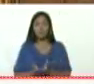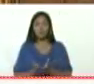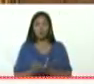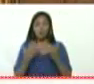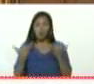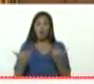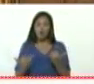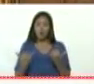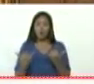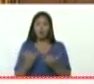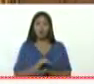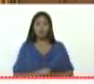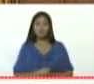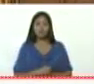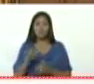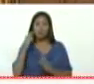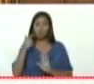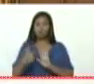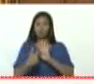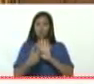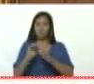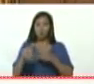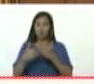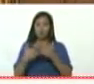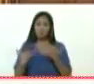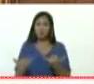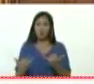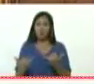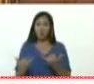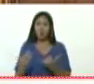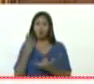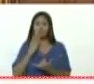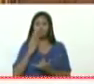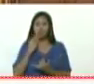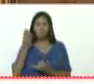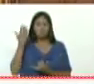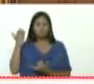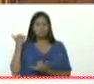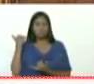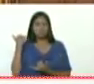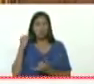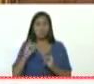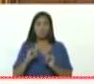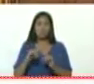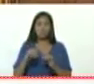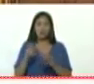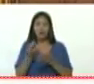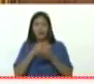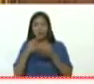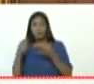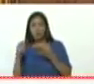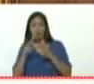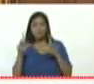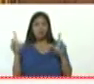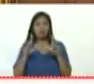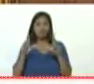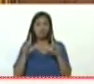Ahora, además de los medios llamados tradicionales, la radio, la prensa escrita, la